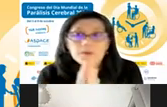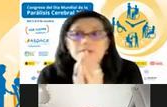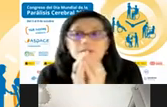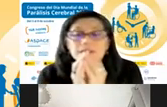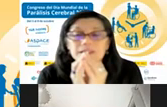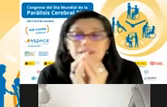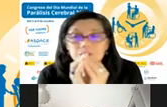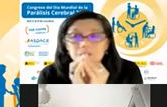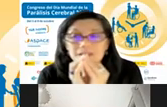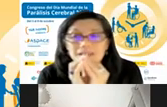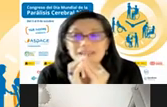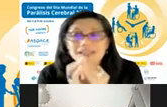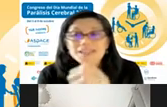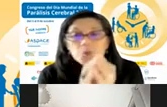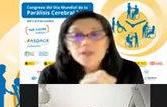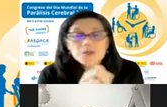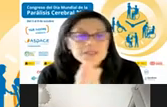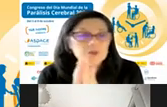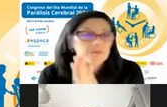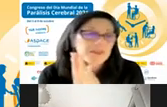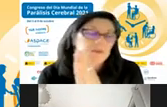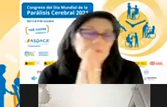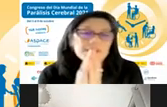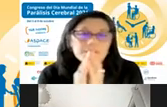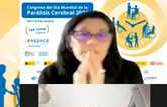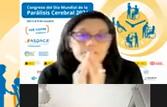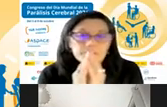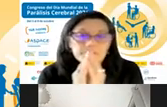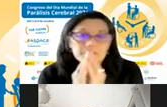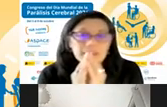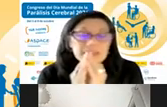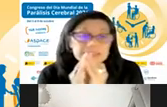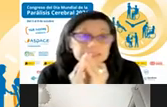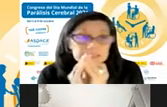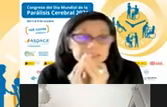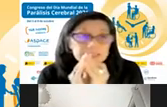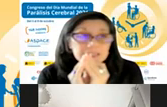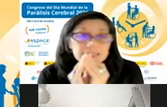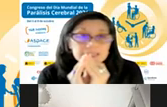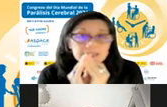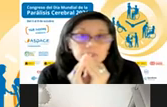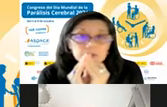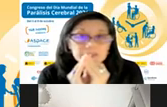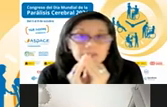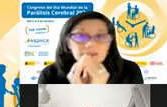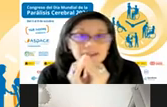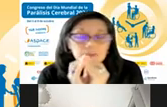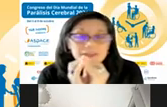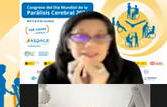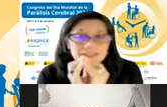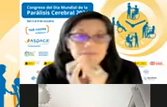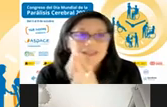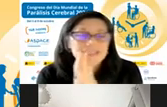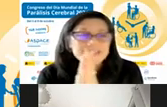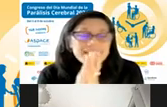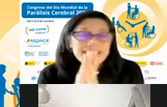la COVID-19, esos cuidados han sido una pieza fundamental. Es interesante, en esa diapositiva